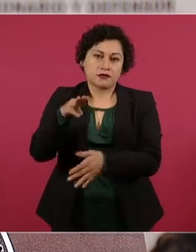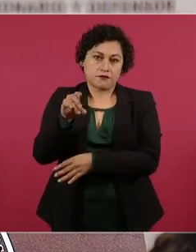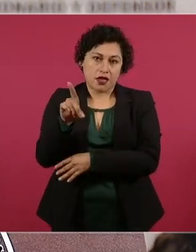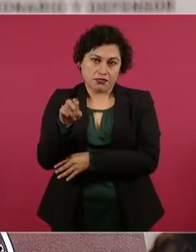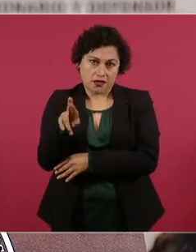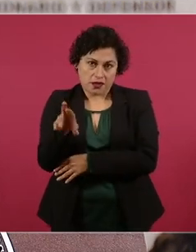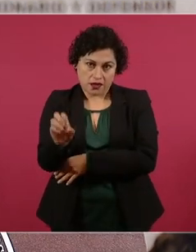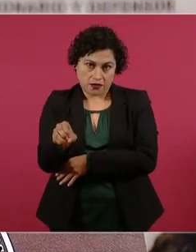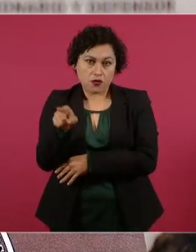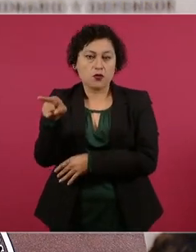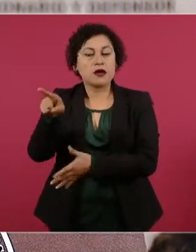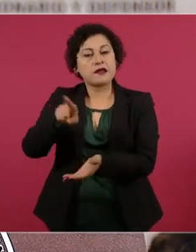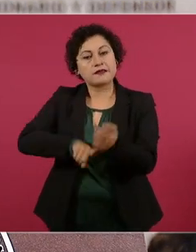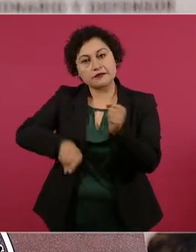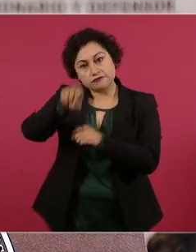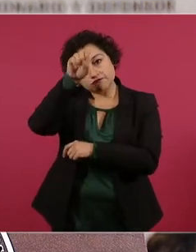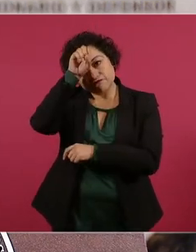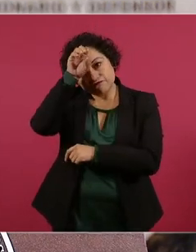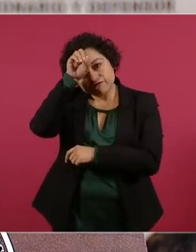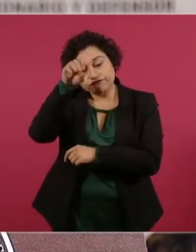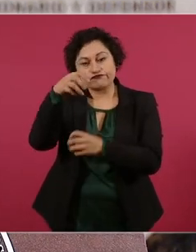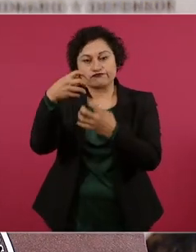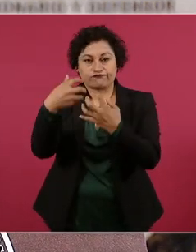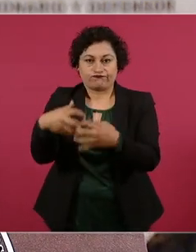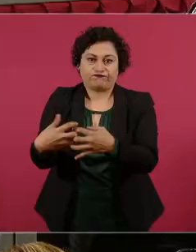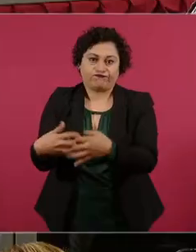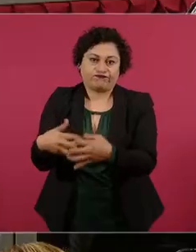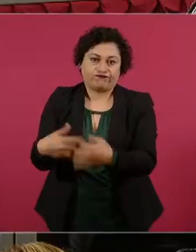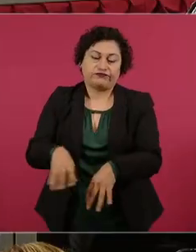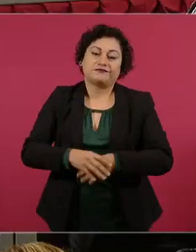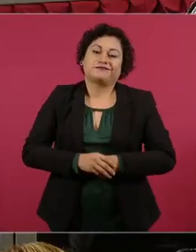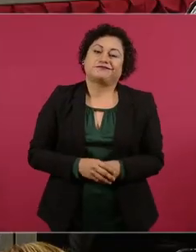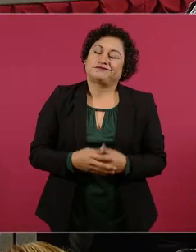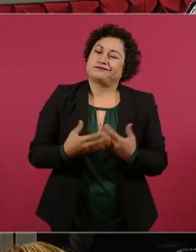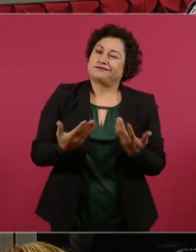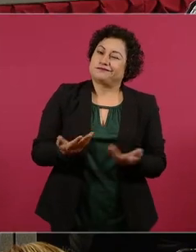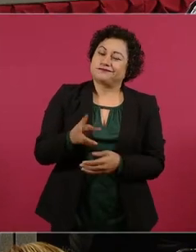Bueno, esta es una pieza de humor involuntario, porque